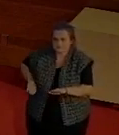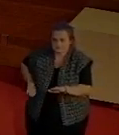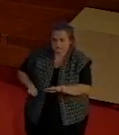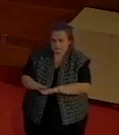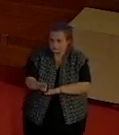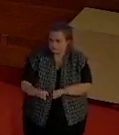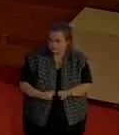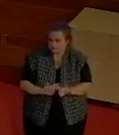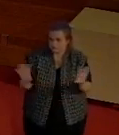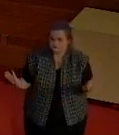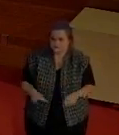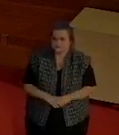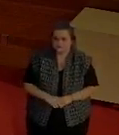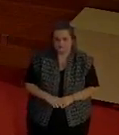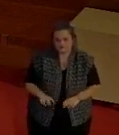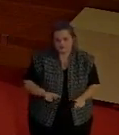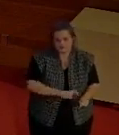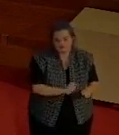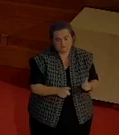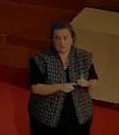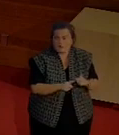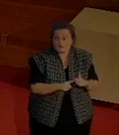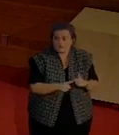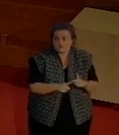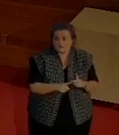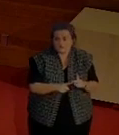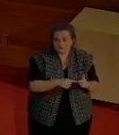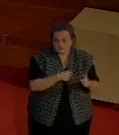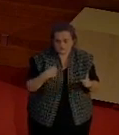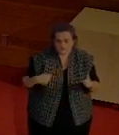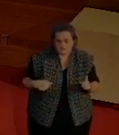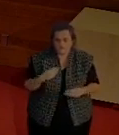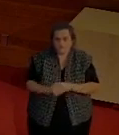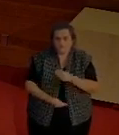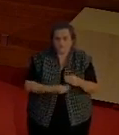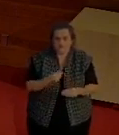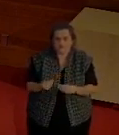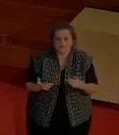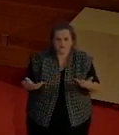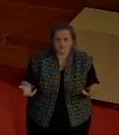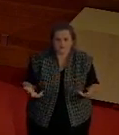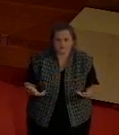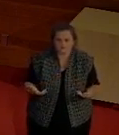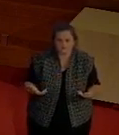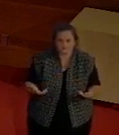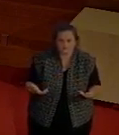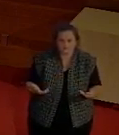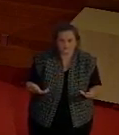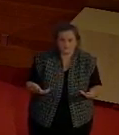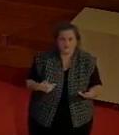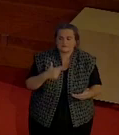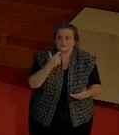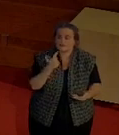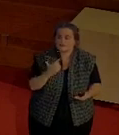Clara Cuál es la otra opción que china está articulando la llamada en términos coloquiales